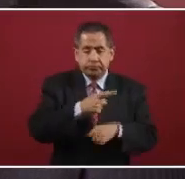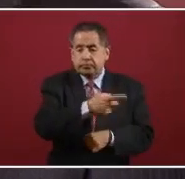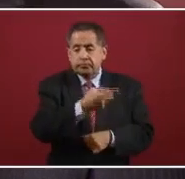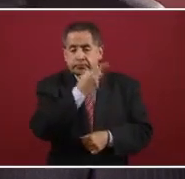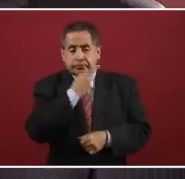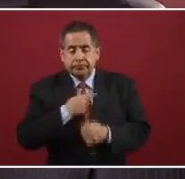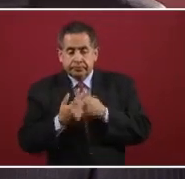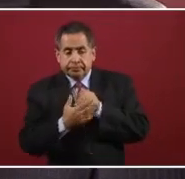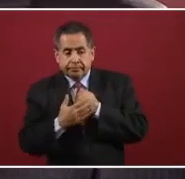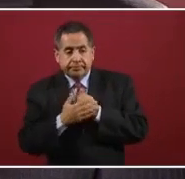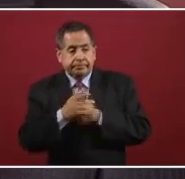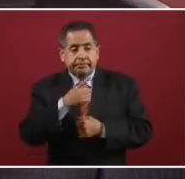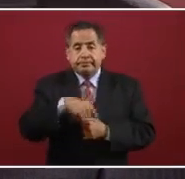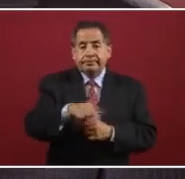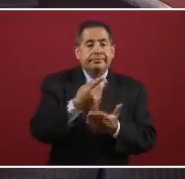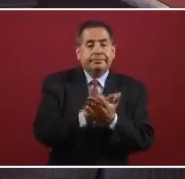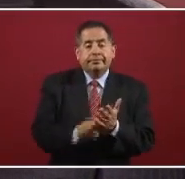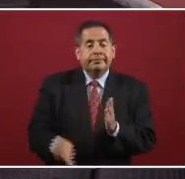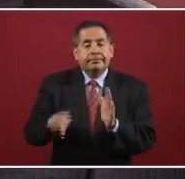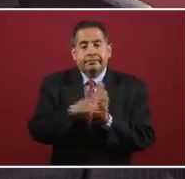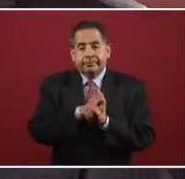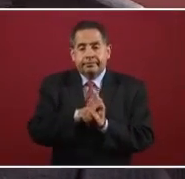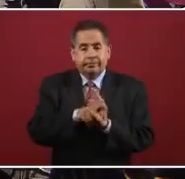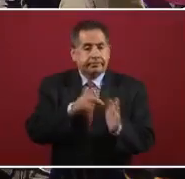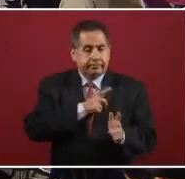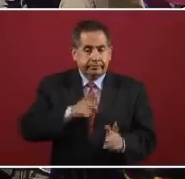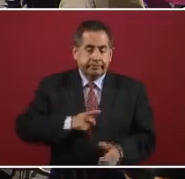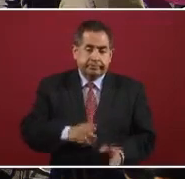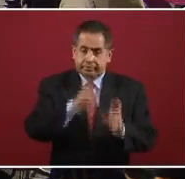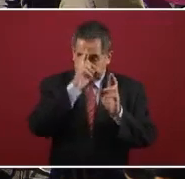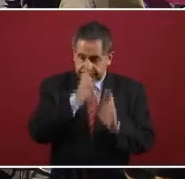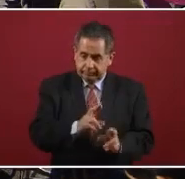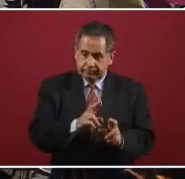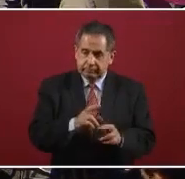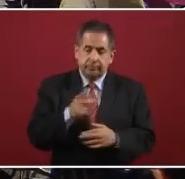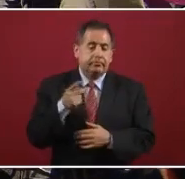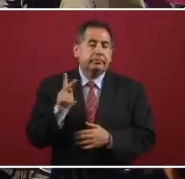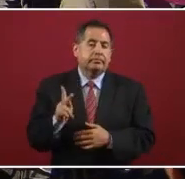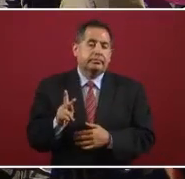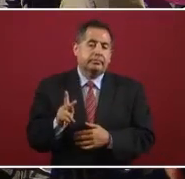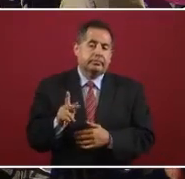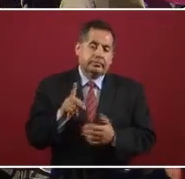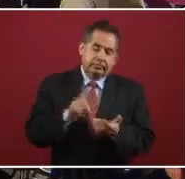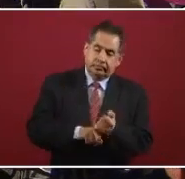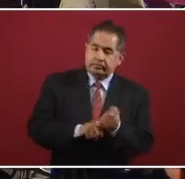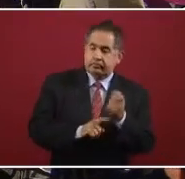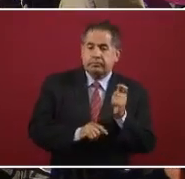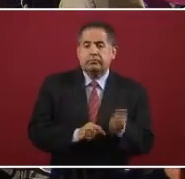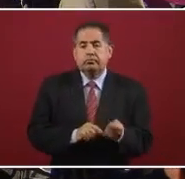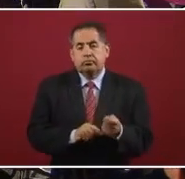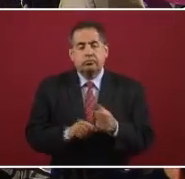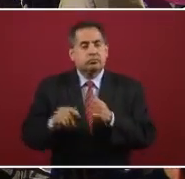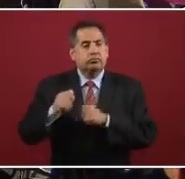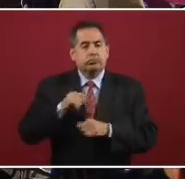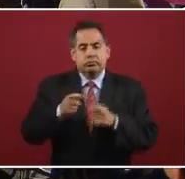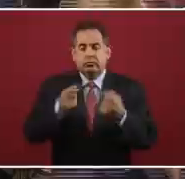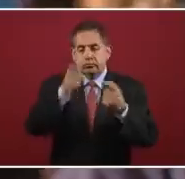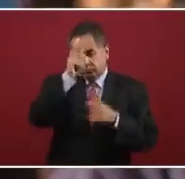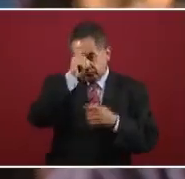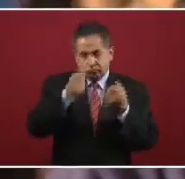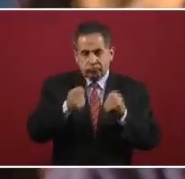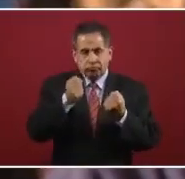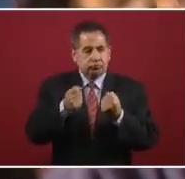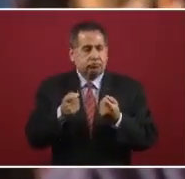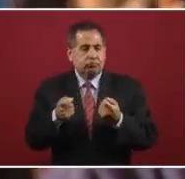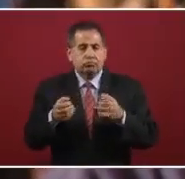que muchas de estas plazas se respetaron, pero venían, digamos que los cargos, dice, chofer